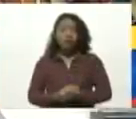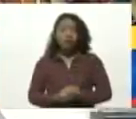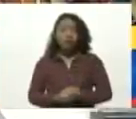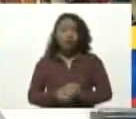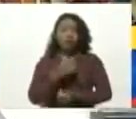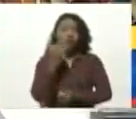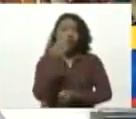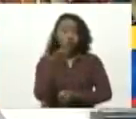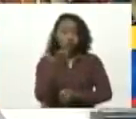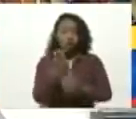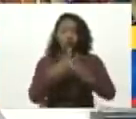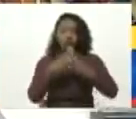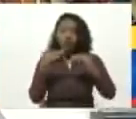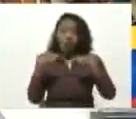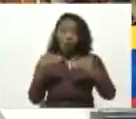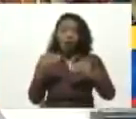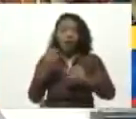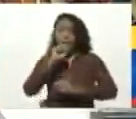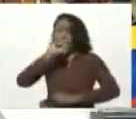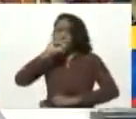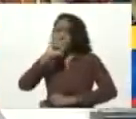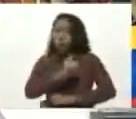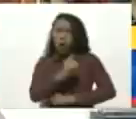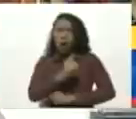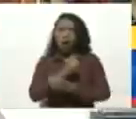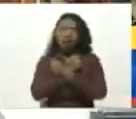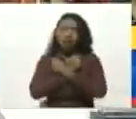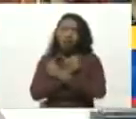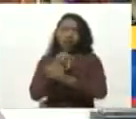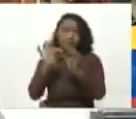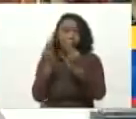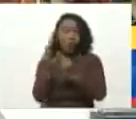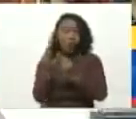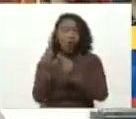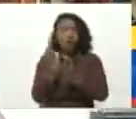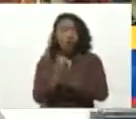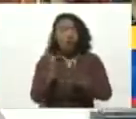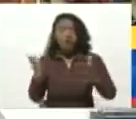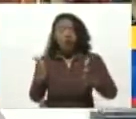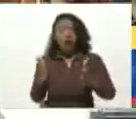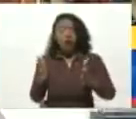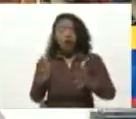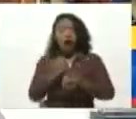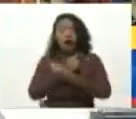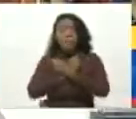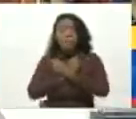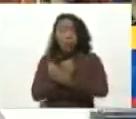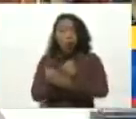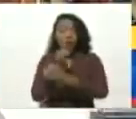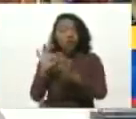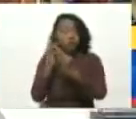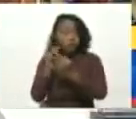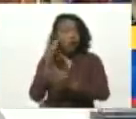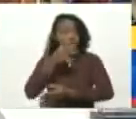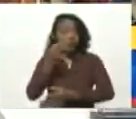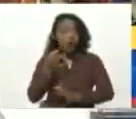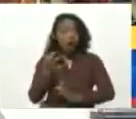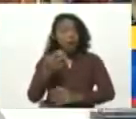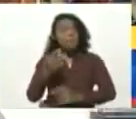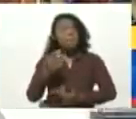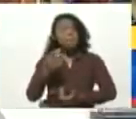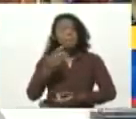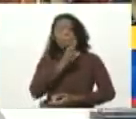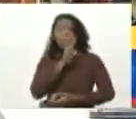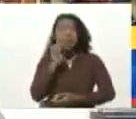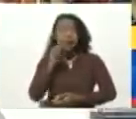Ustedes todos aman a su familia. Bueno, lo más grande que uno tiene es el amor de la familia, del padre, de la